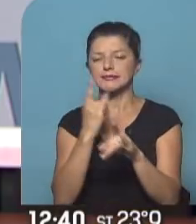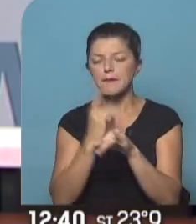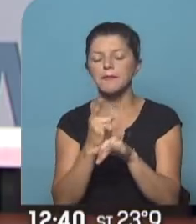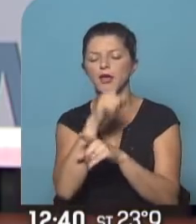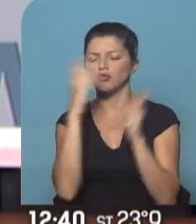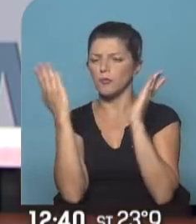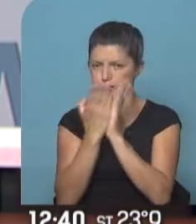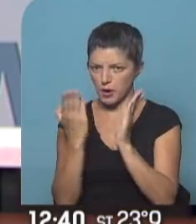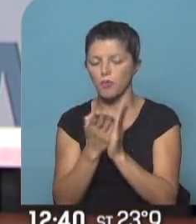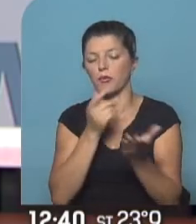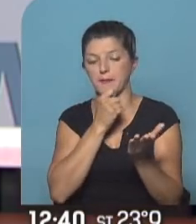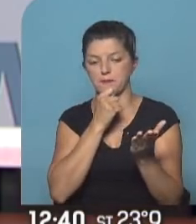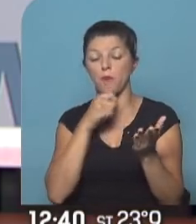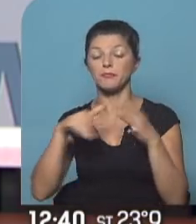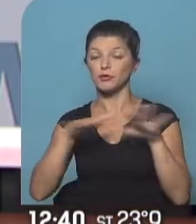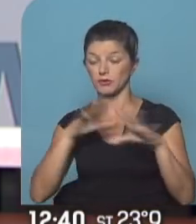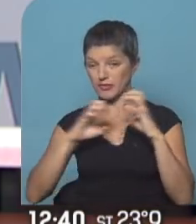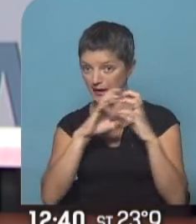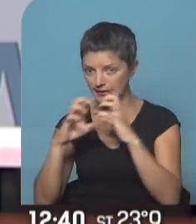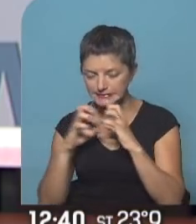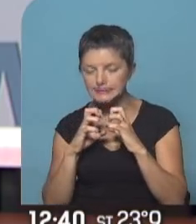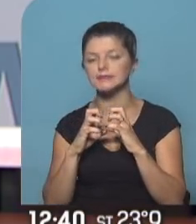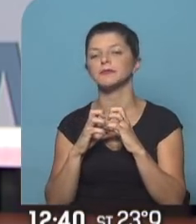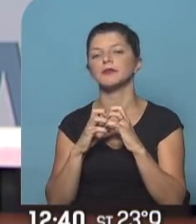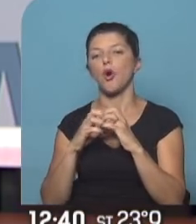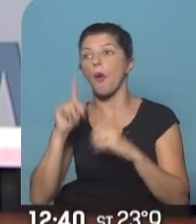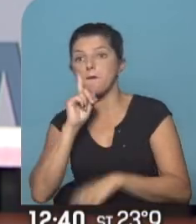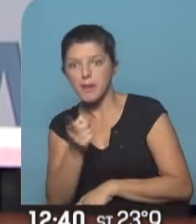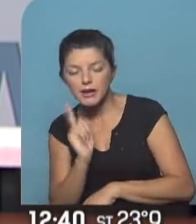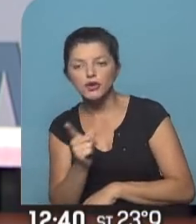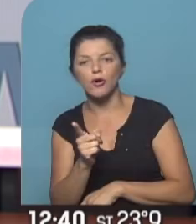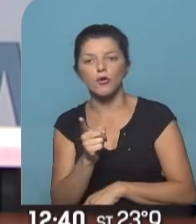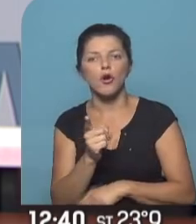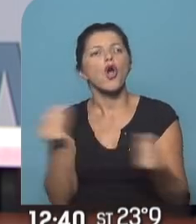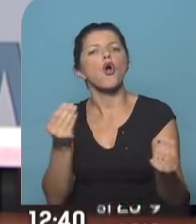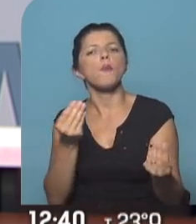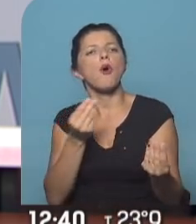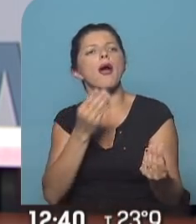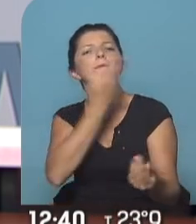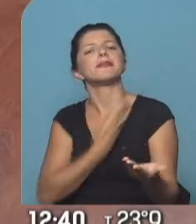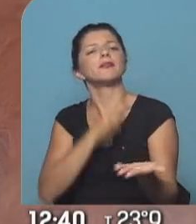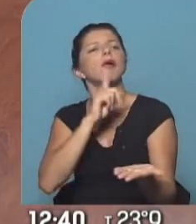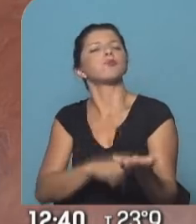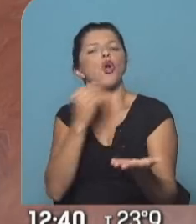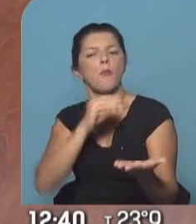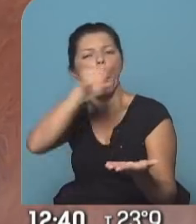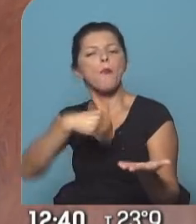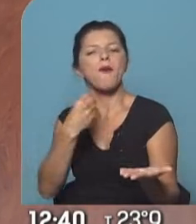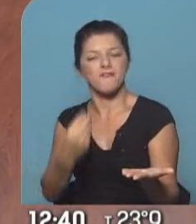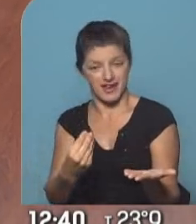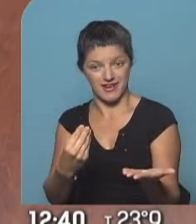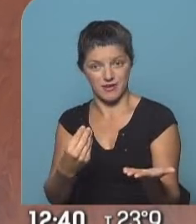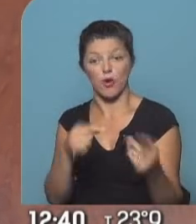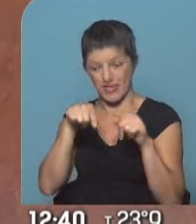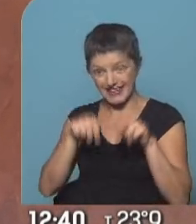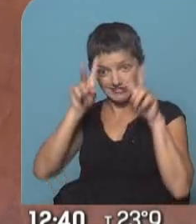una situación de crisis, frente a una situación de peligro, frente a una situación nueva, toma decisiones y por qué las toma y no. Hay muchas cosas escritas alrededor de